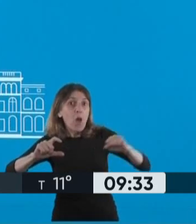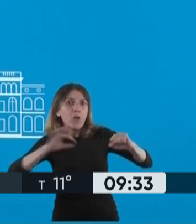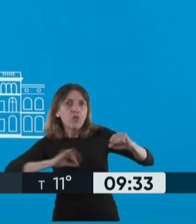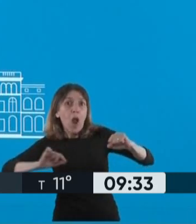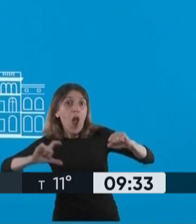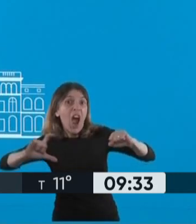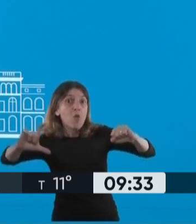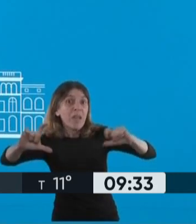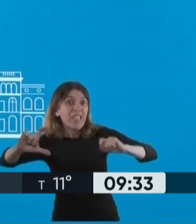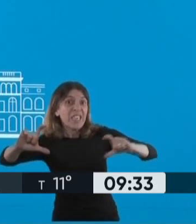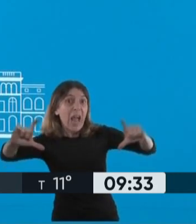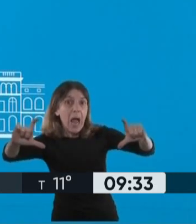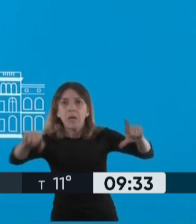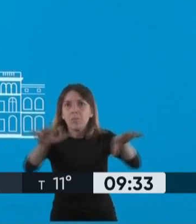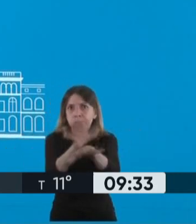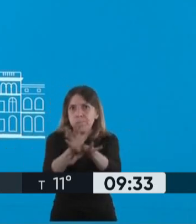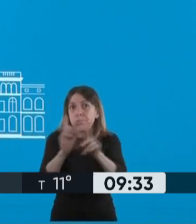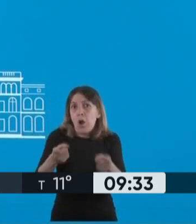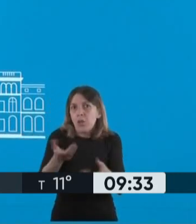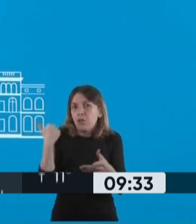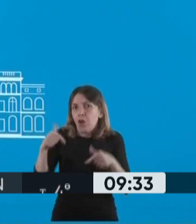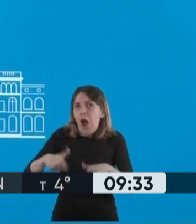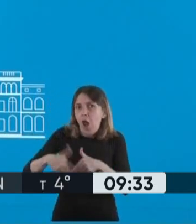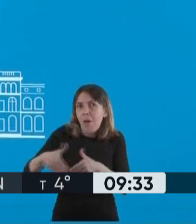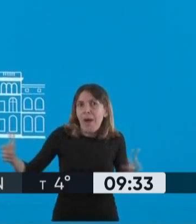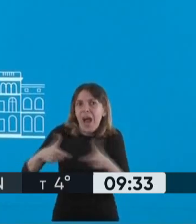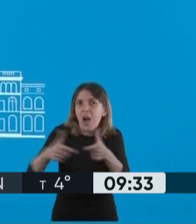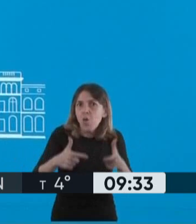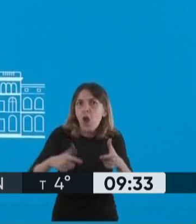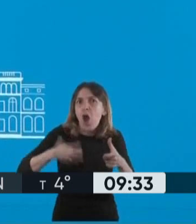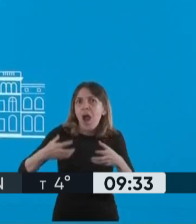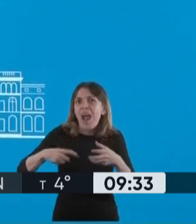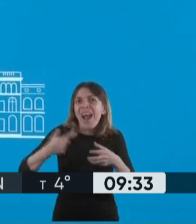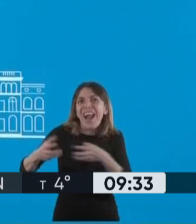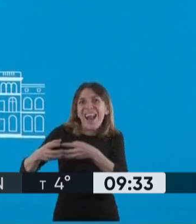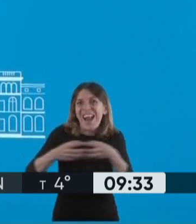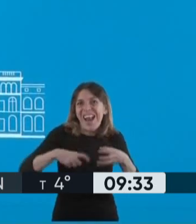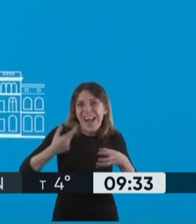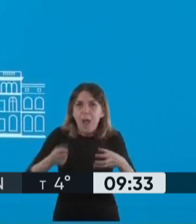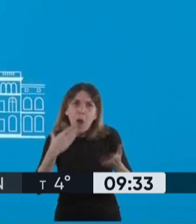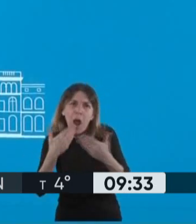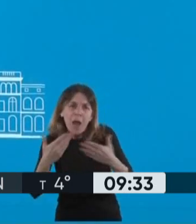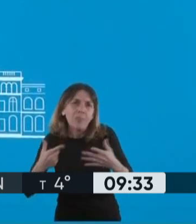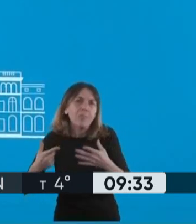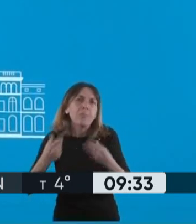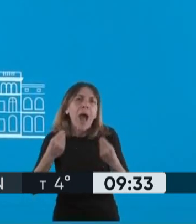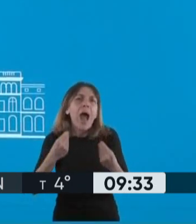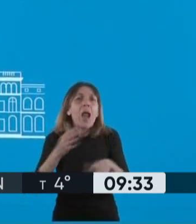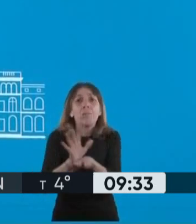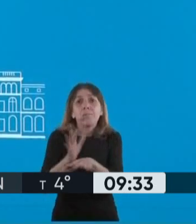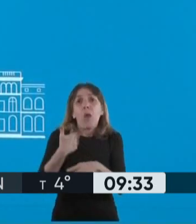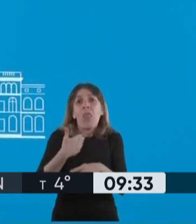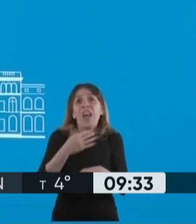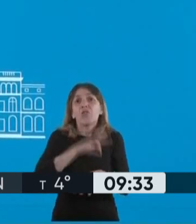convenciones colectivas y tienen en discusiones paritarias, con lo cual todo lo que crezca la inflación van a poder crecer los salarios. Entonces